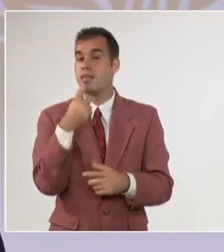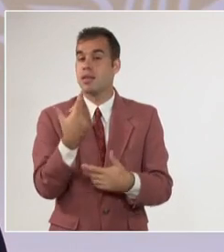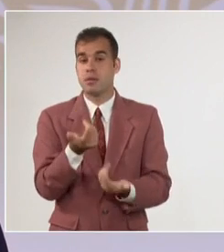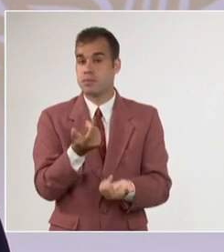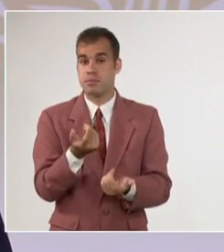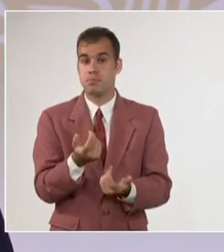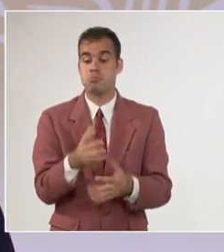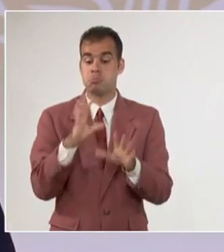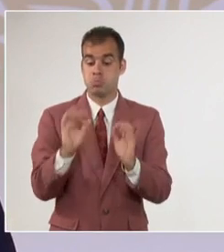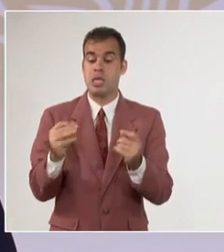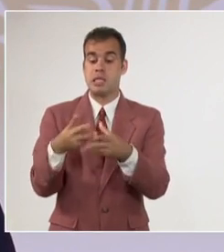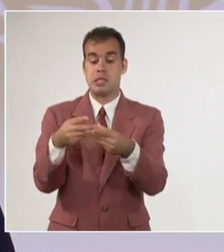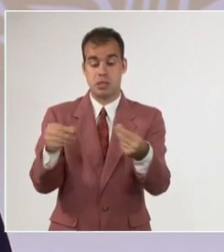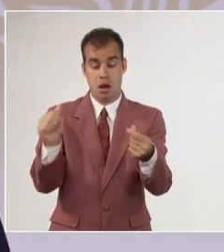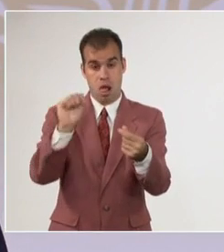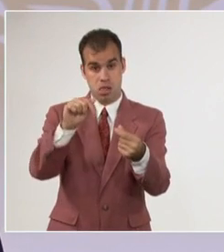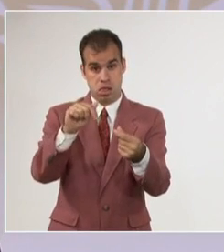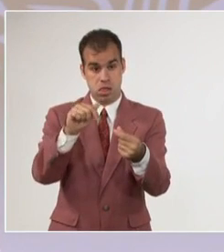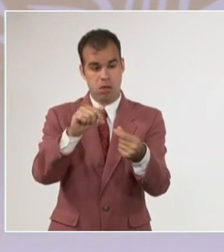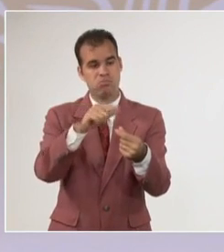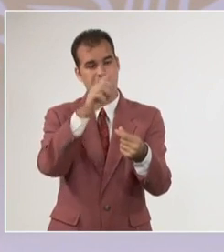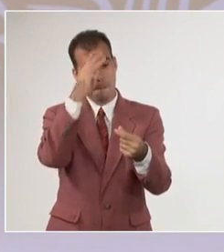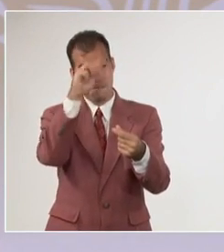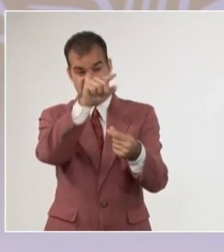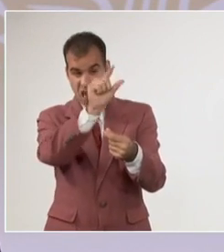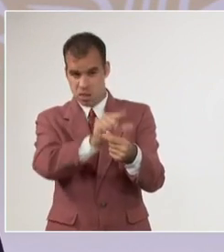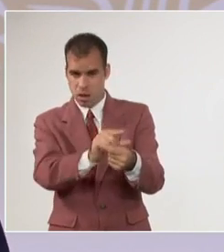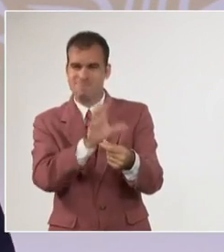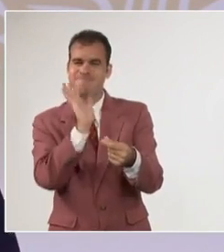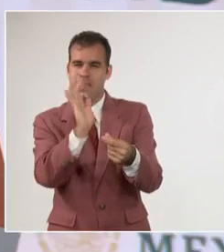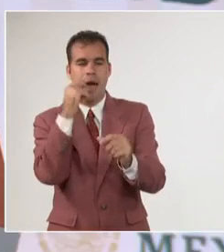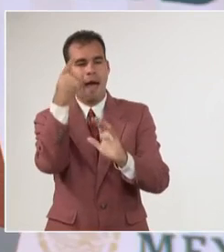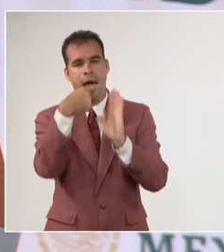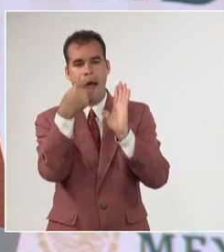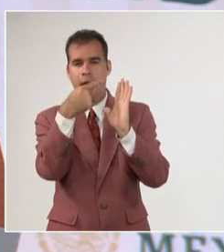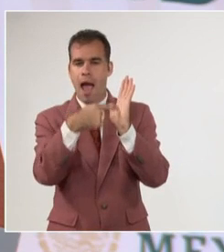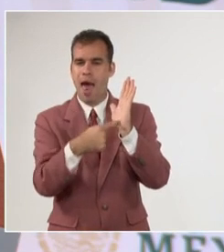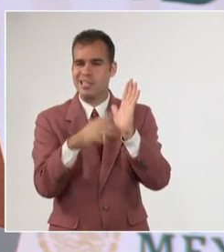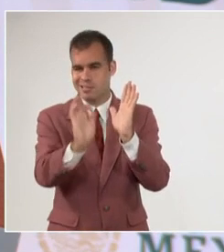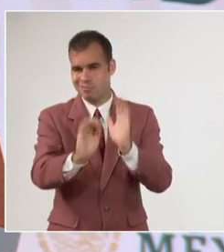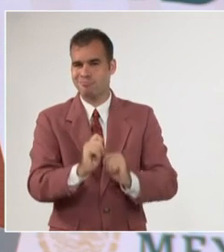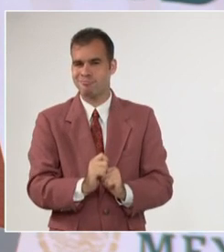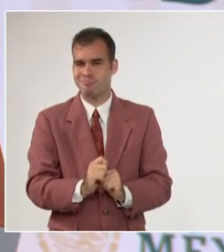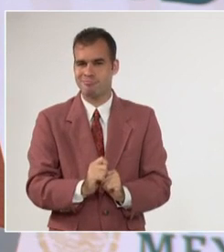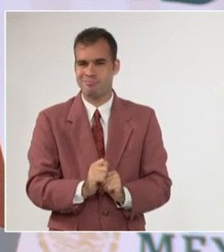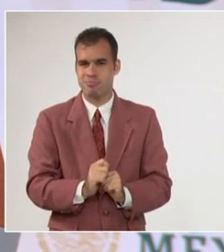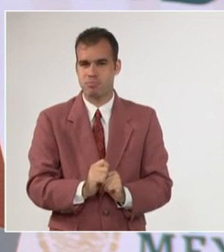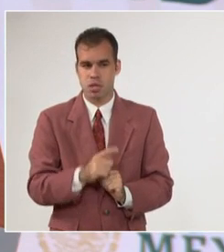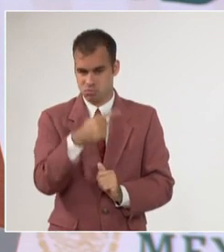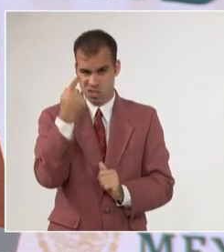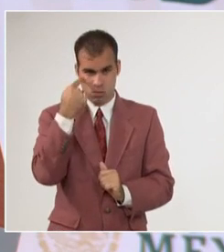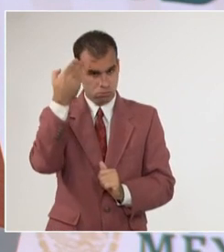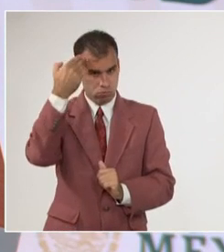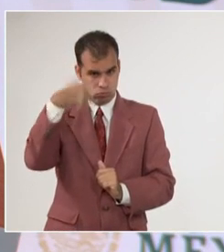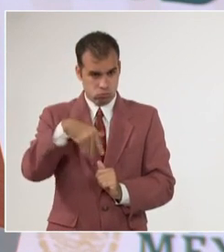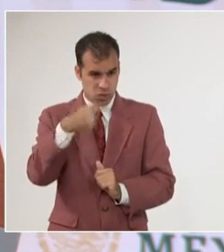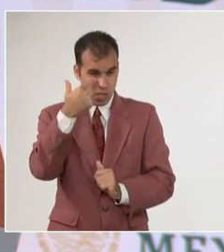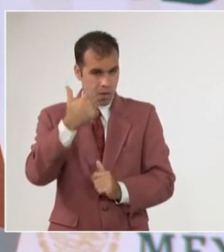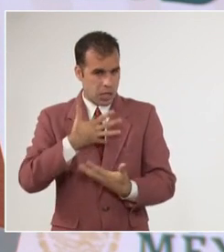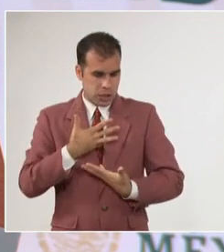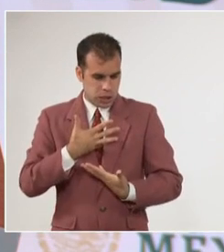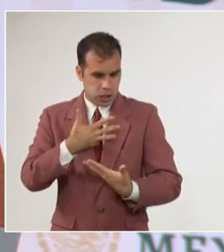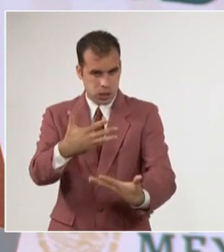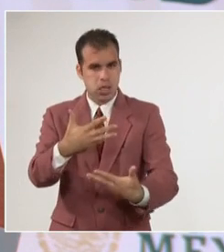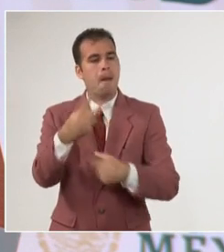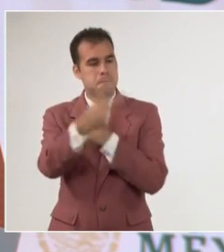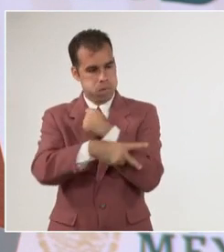tierra le viene al mexicano aquel carácter suyo, sagaz y señorial, pegado al país que adora, donde por la